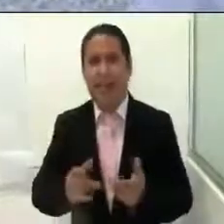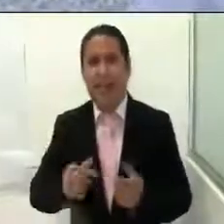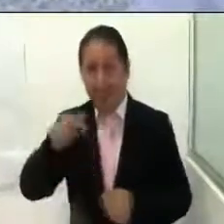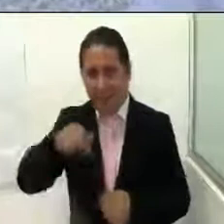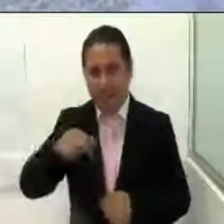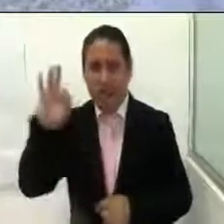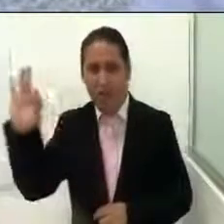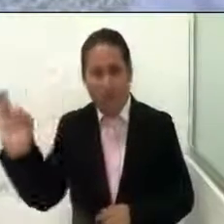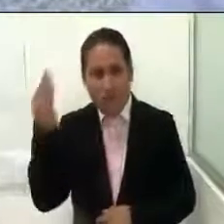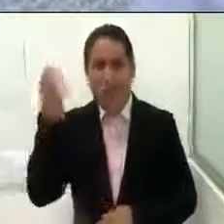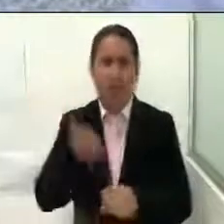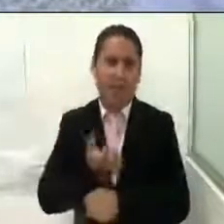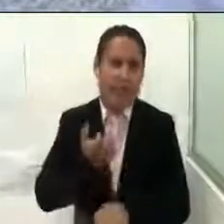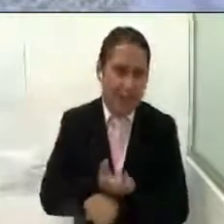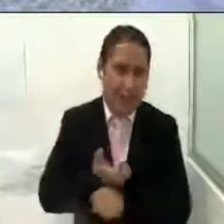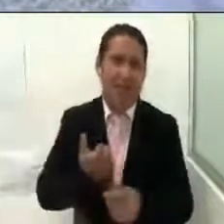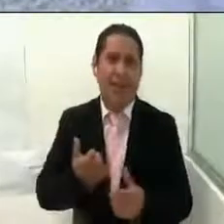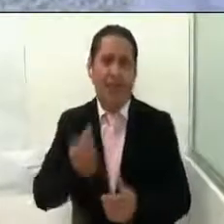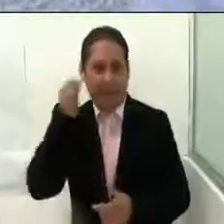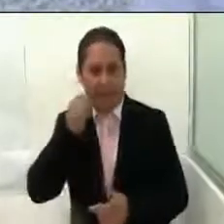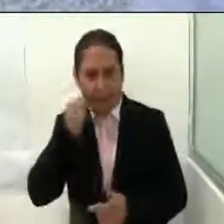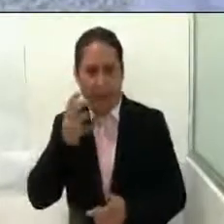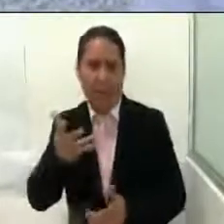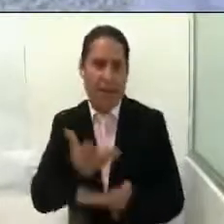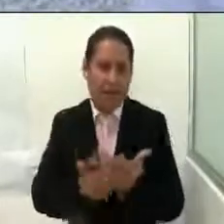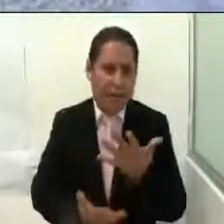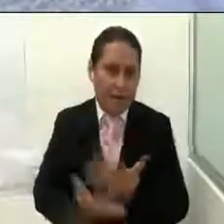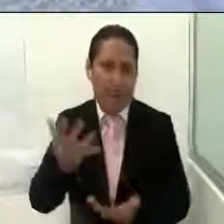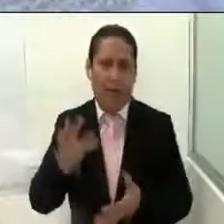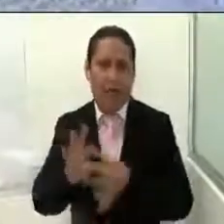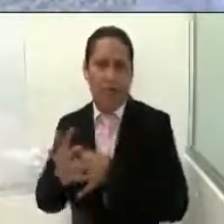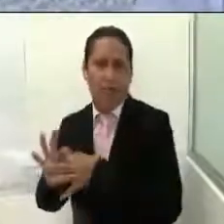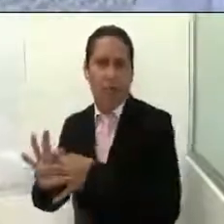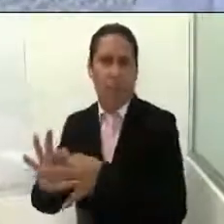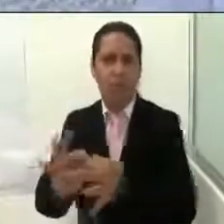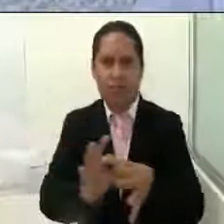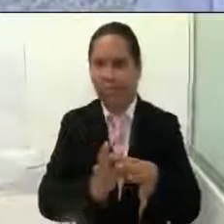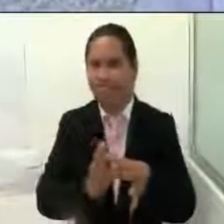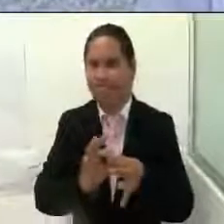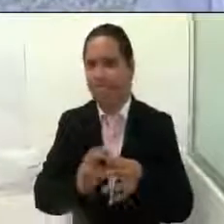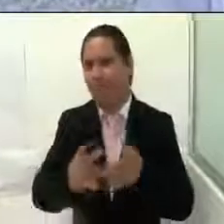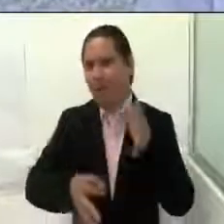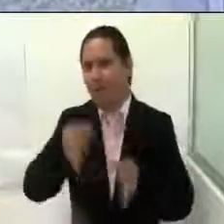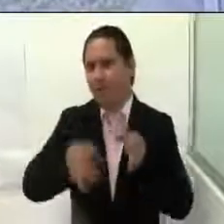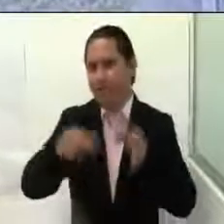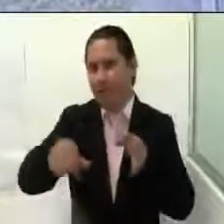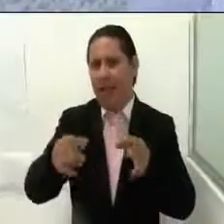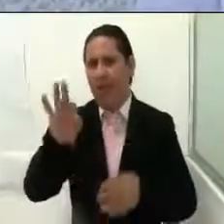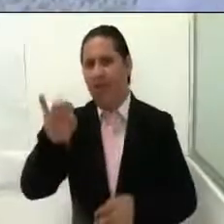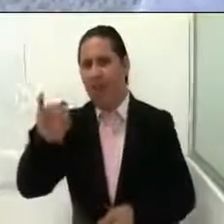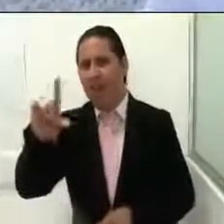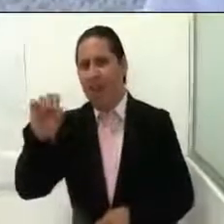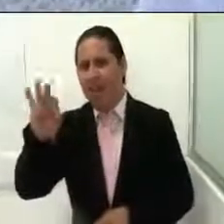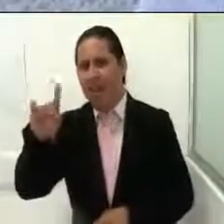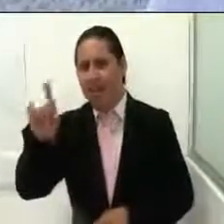la estatal y sobre todo también en coordinación con el órgano de fiscalización del estado de chiapas de